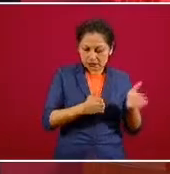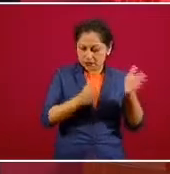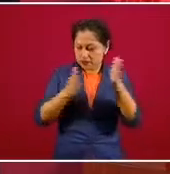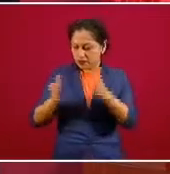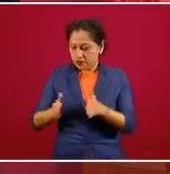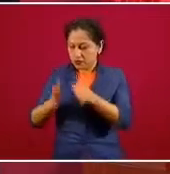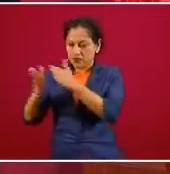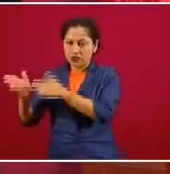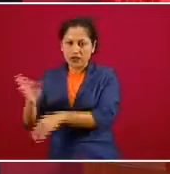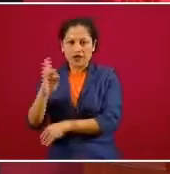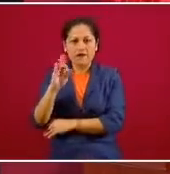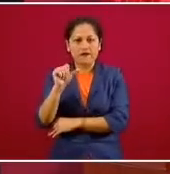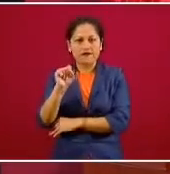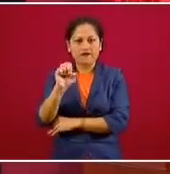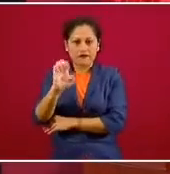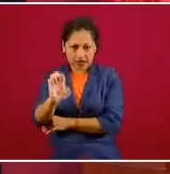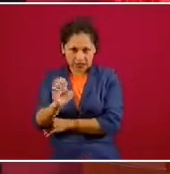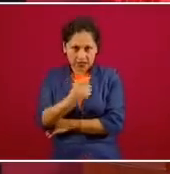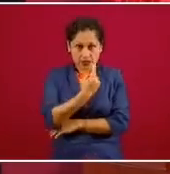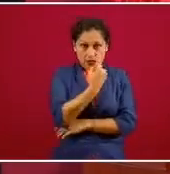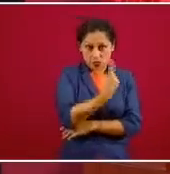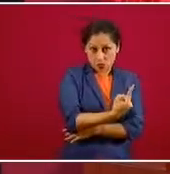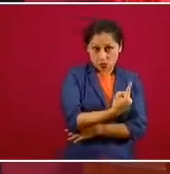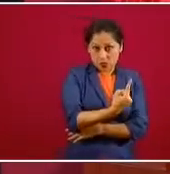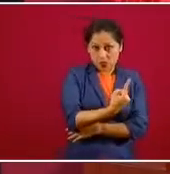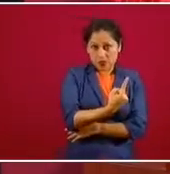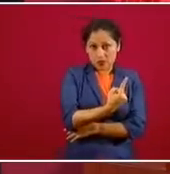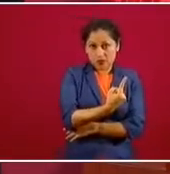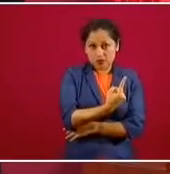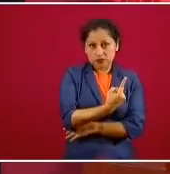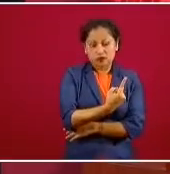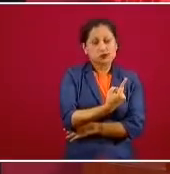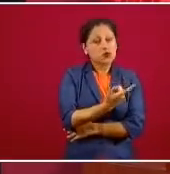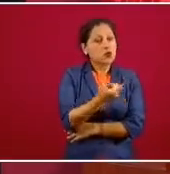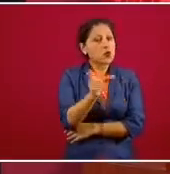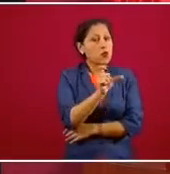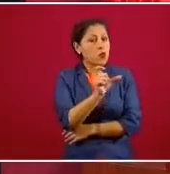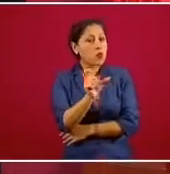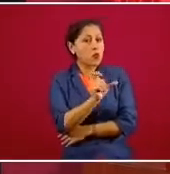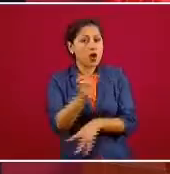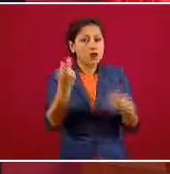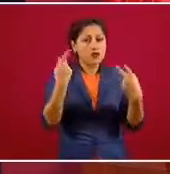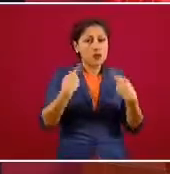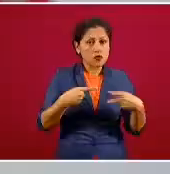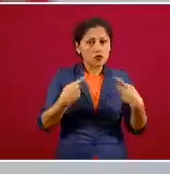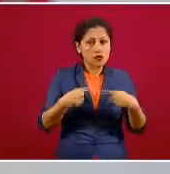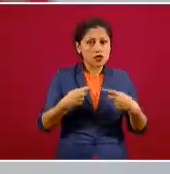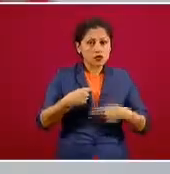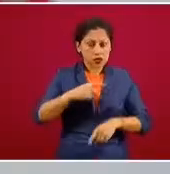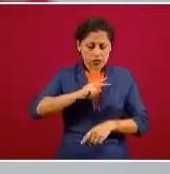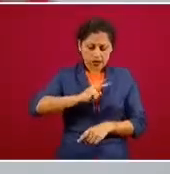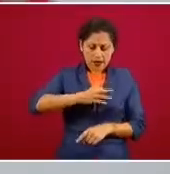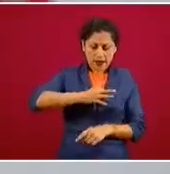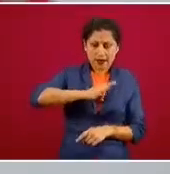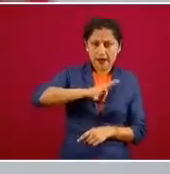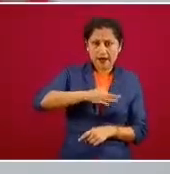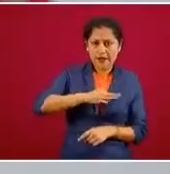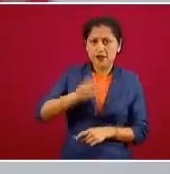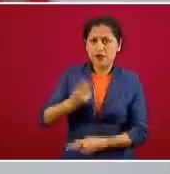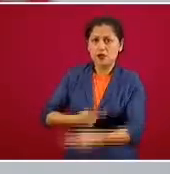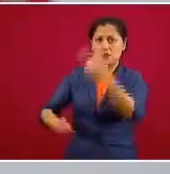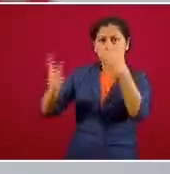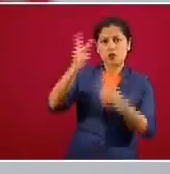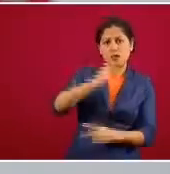tendría esta epidemia. Una fase 1, que es la importación viral, la importación de los virus al territorio, en